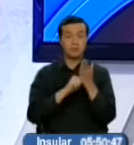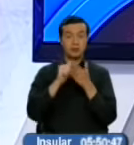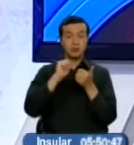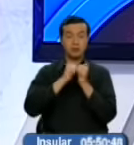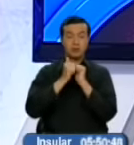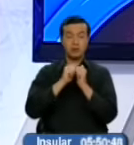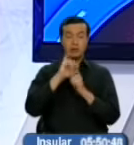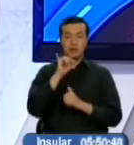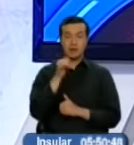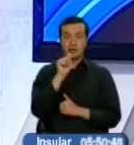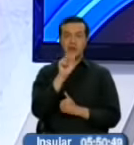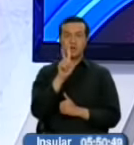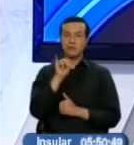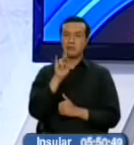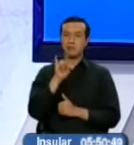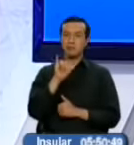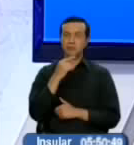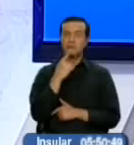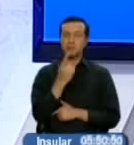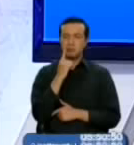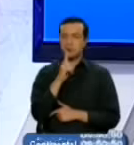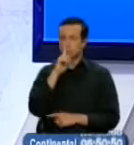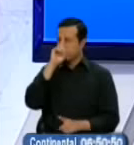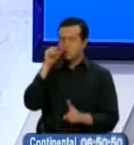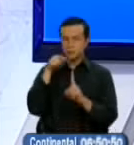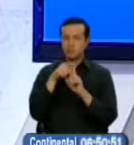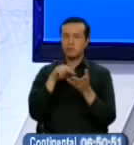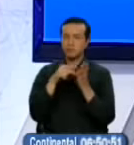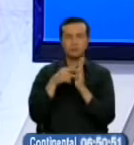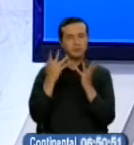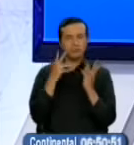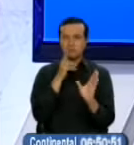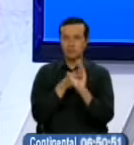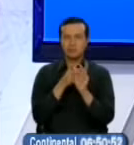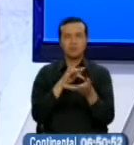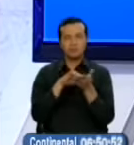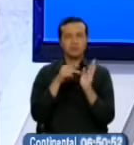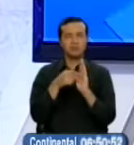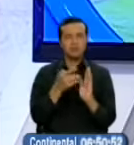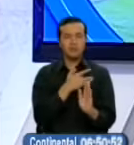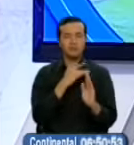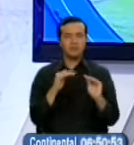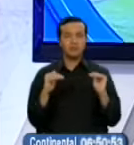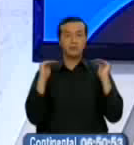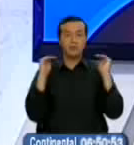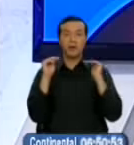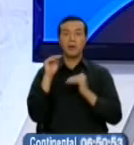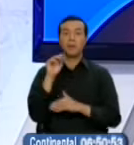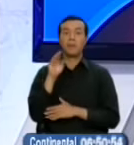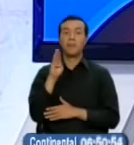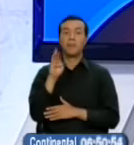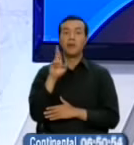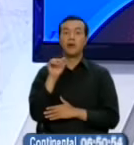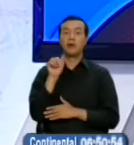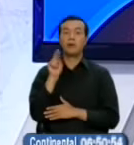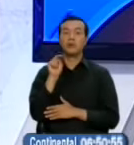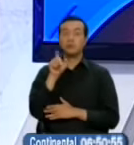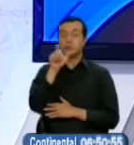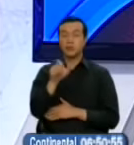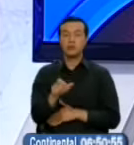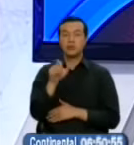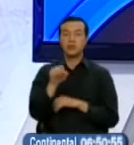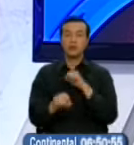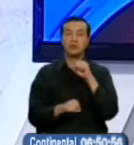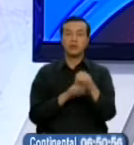Deporte, Javier Enderica, el hecho de estar allí ya nos hace ganadores. Vamos a iniciar con Byron Guamá, el ciclista que dentro